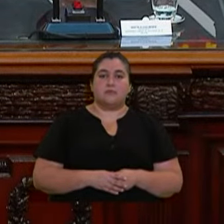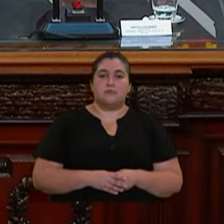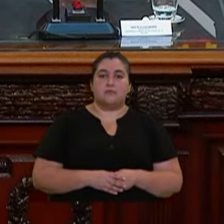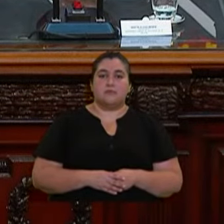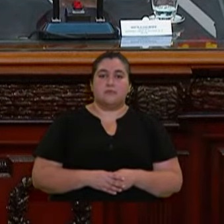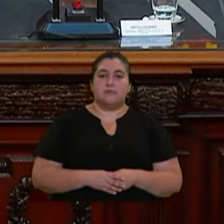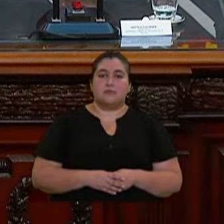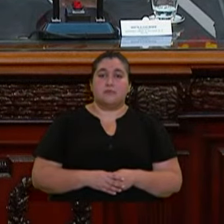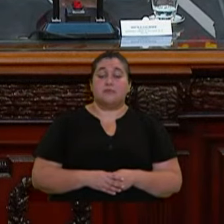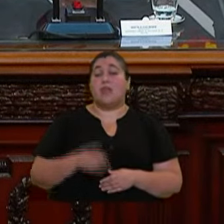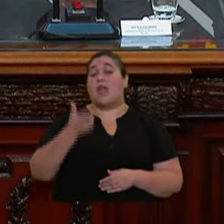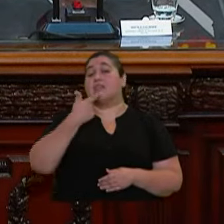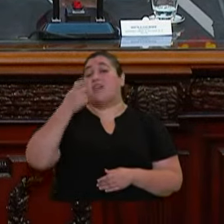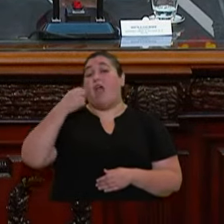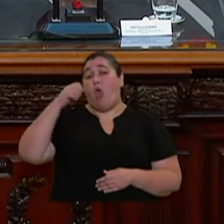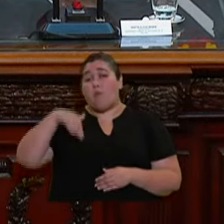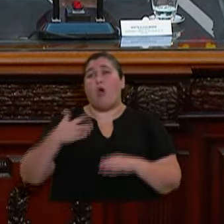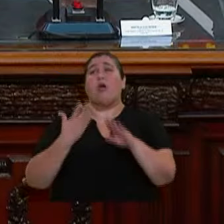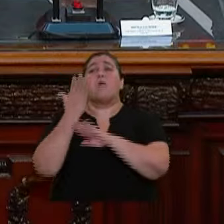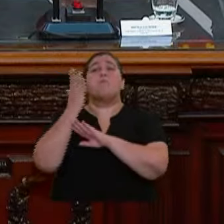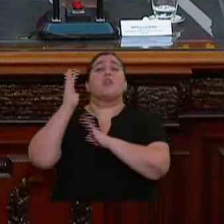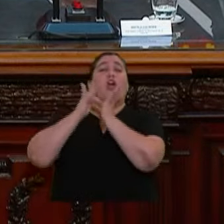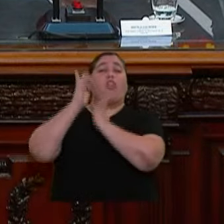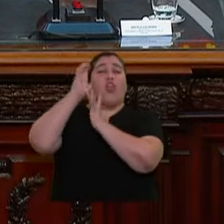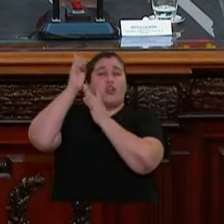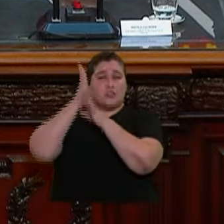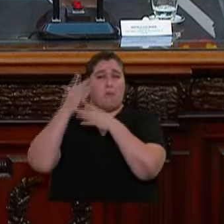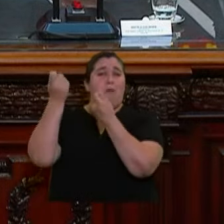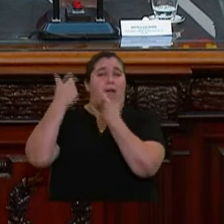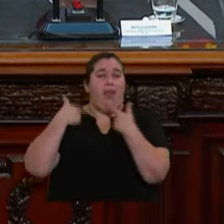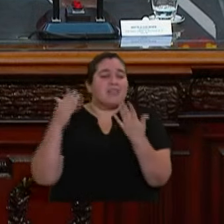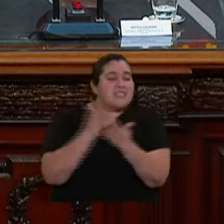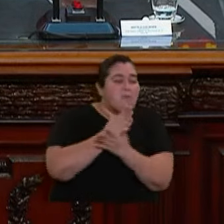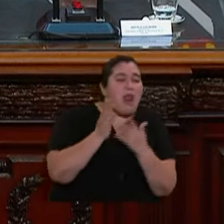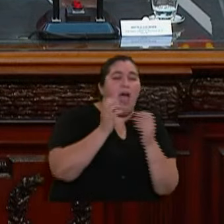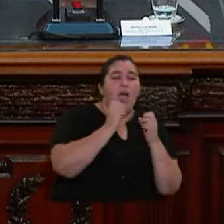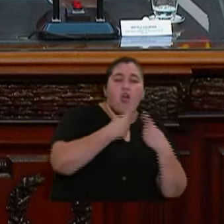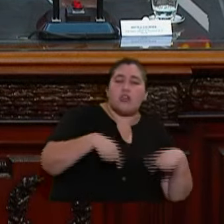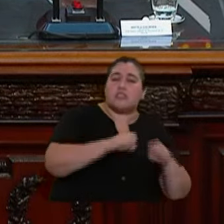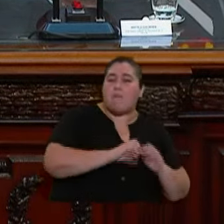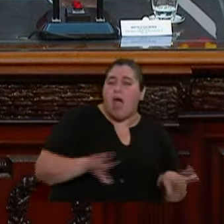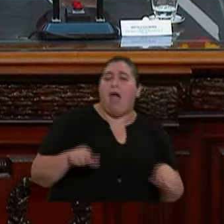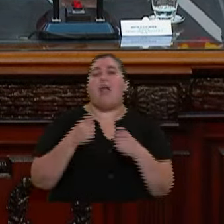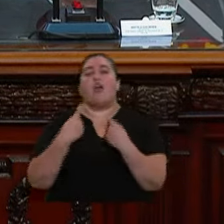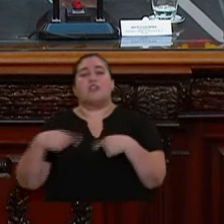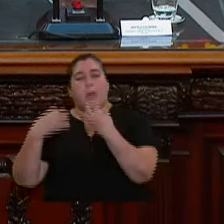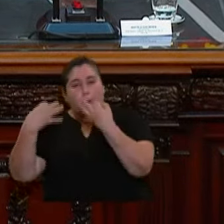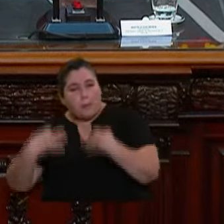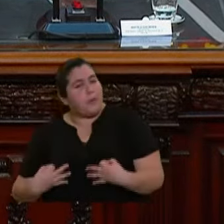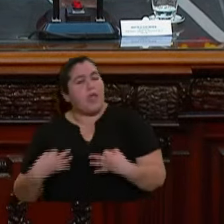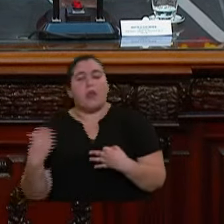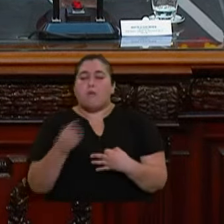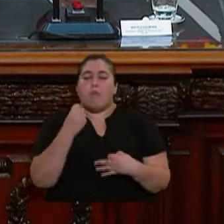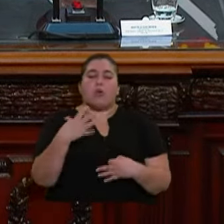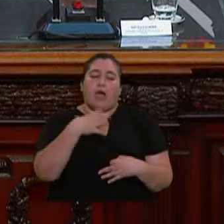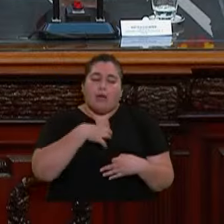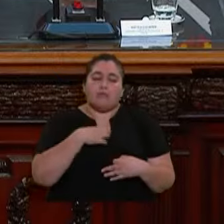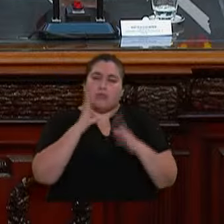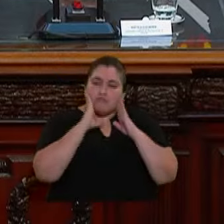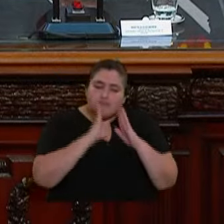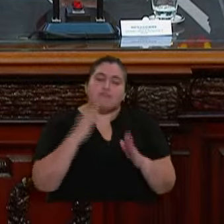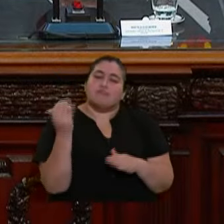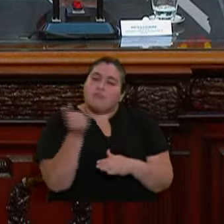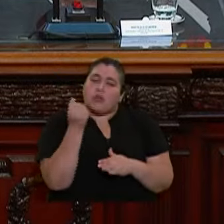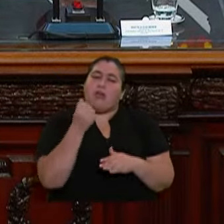El rey Salomón le pidió a Dios sabiduría para distinguir el bien del mal, coraje para elegirlo y templanza para mantenerse en ese